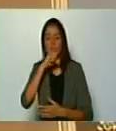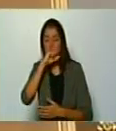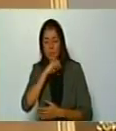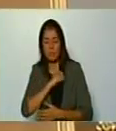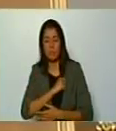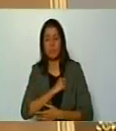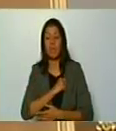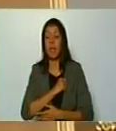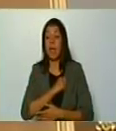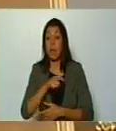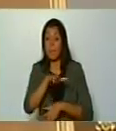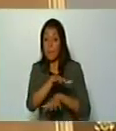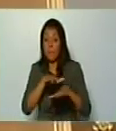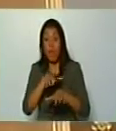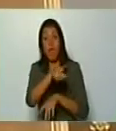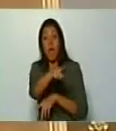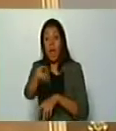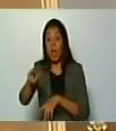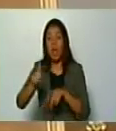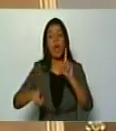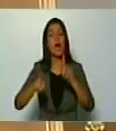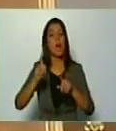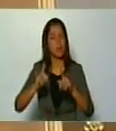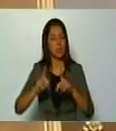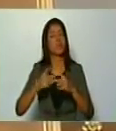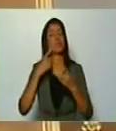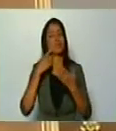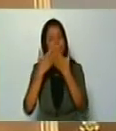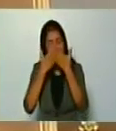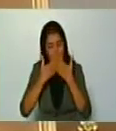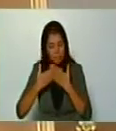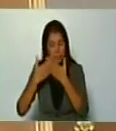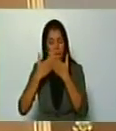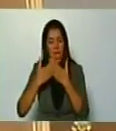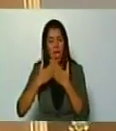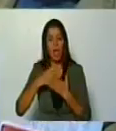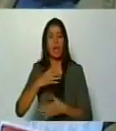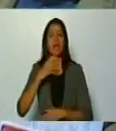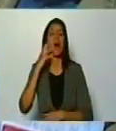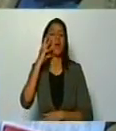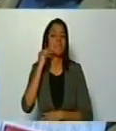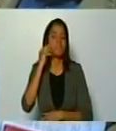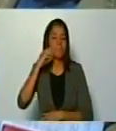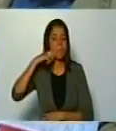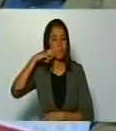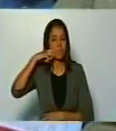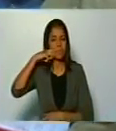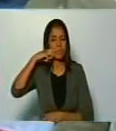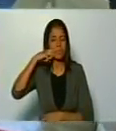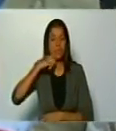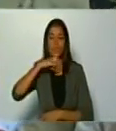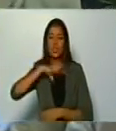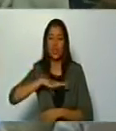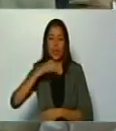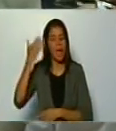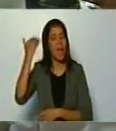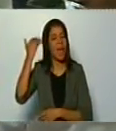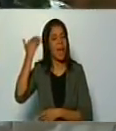vivimos de alguna manera, de forma directa o indirecta, a través de esos estudios, de esos testimonios, lo que ocurrió en la